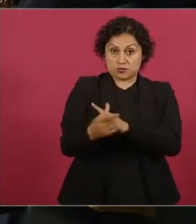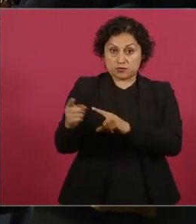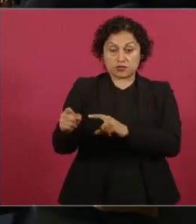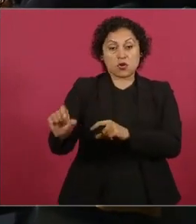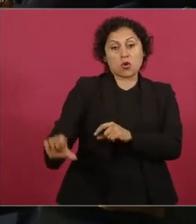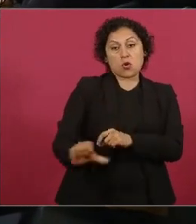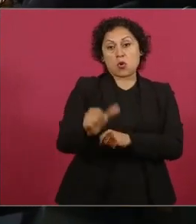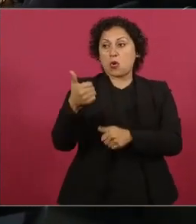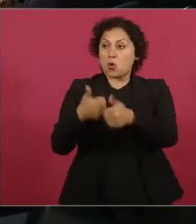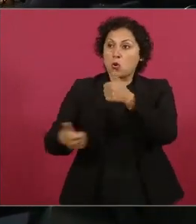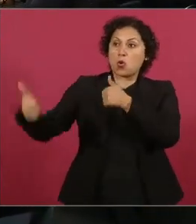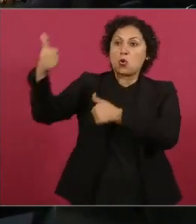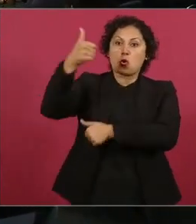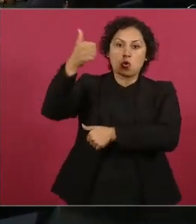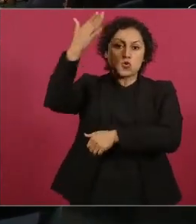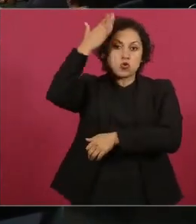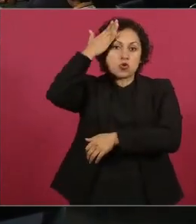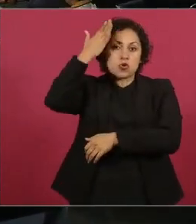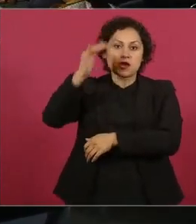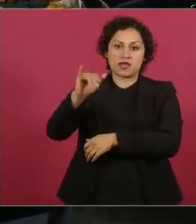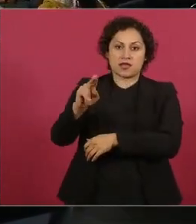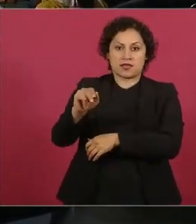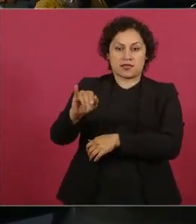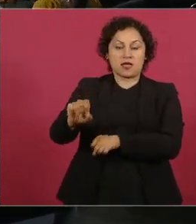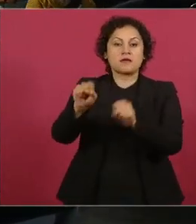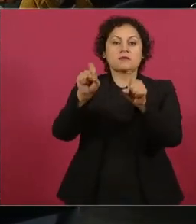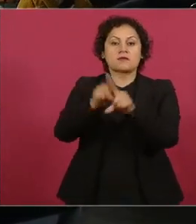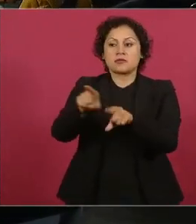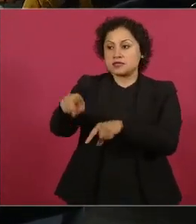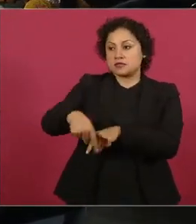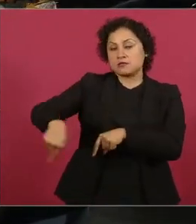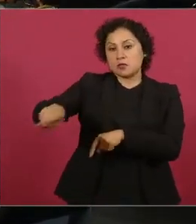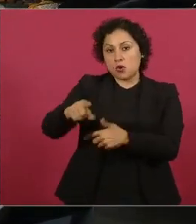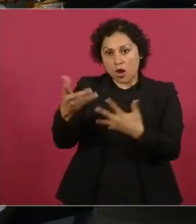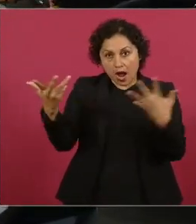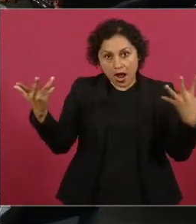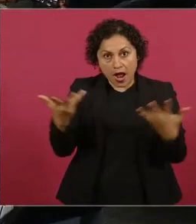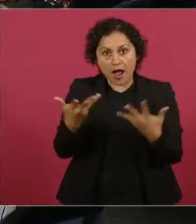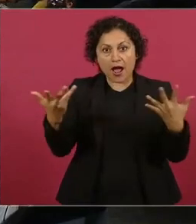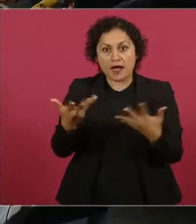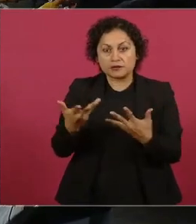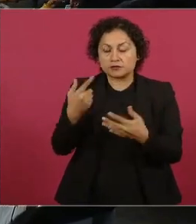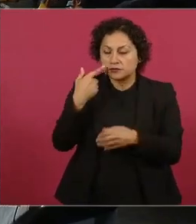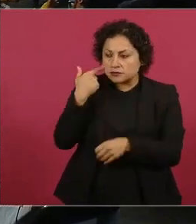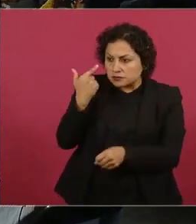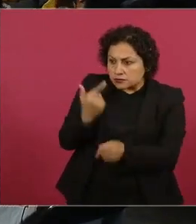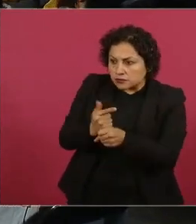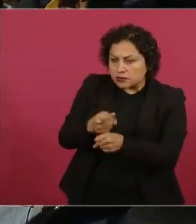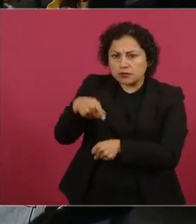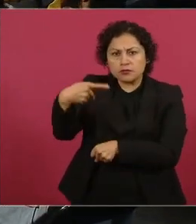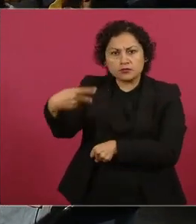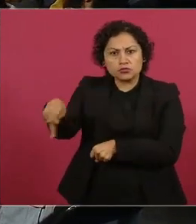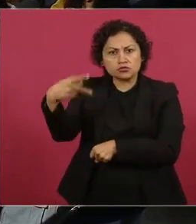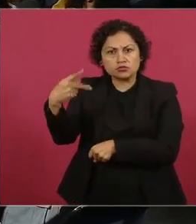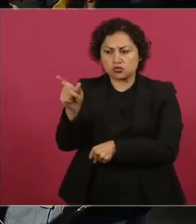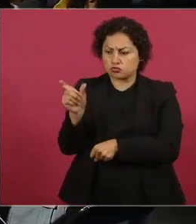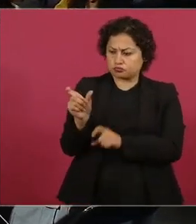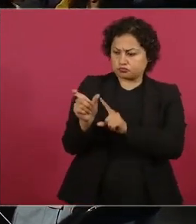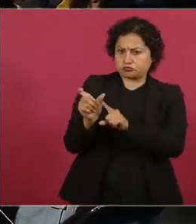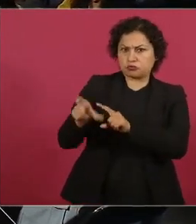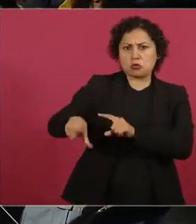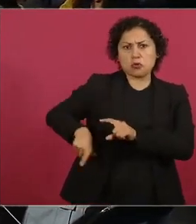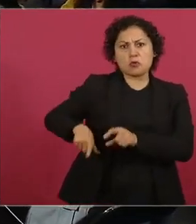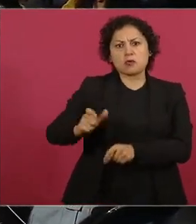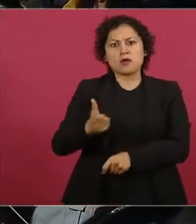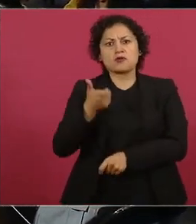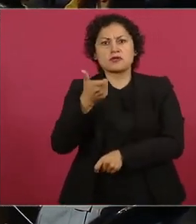funcionario del INAI estarían siendo empleadas también para pagar sus gastos personales. En la Ley de